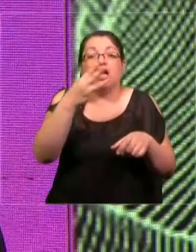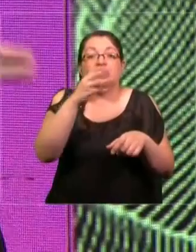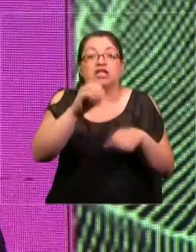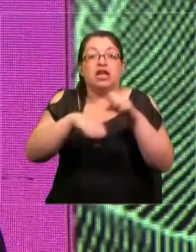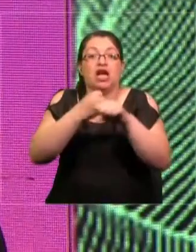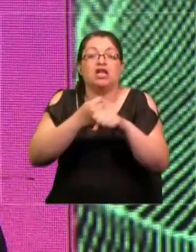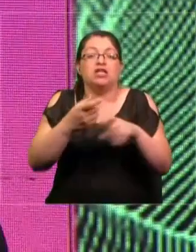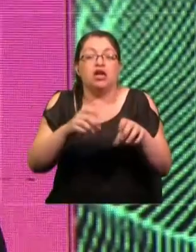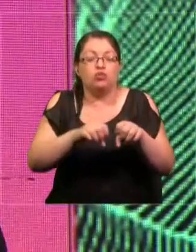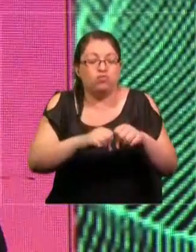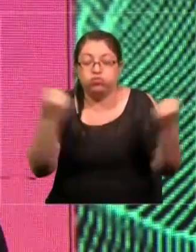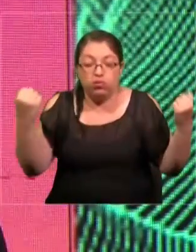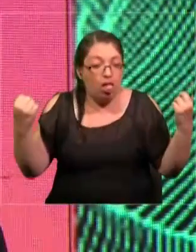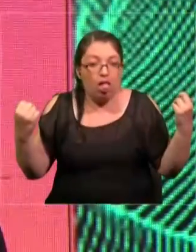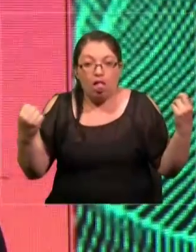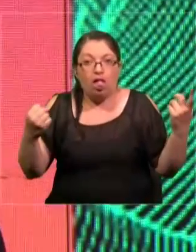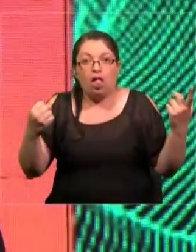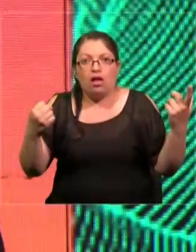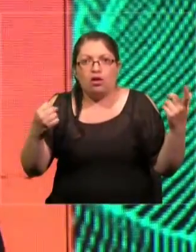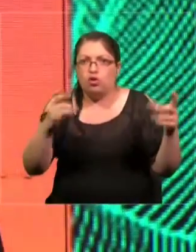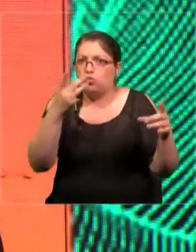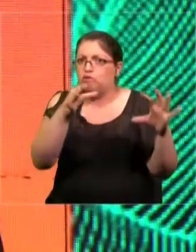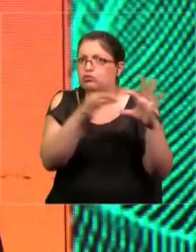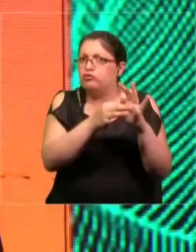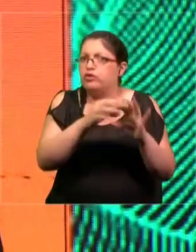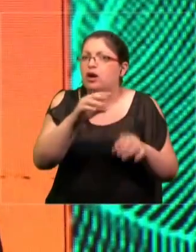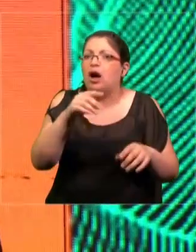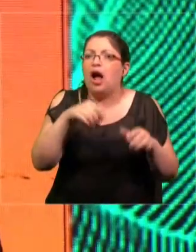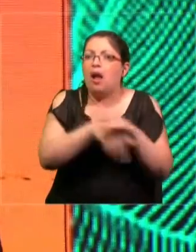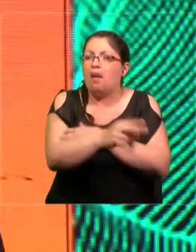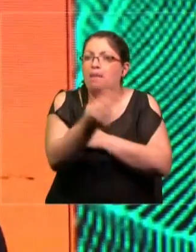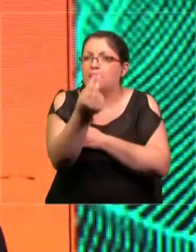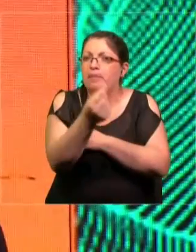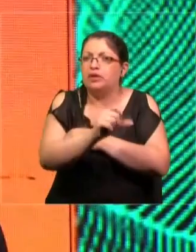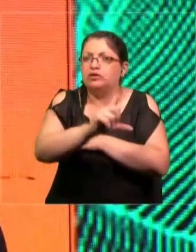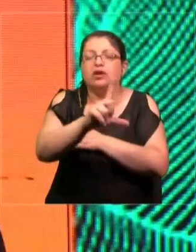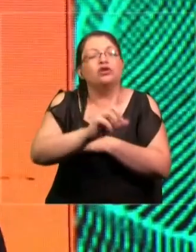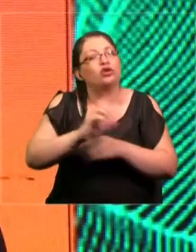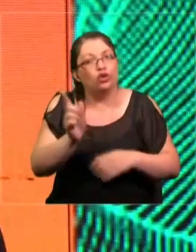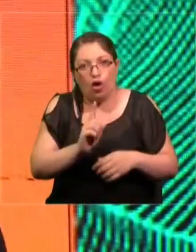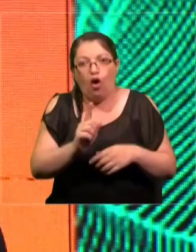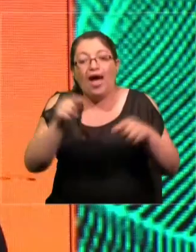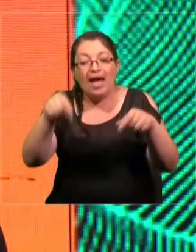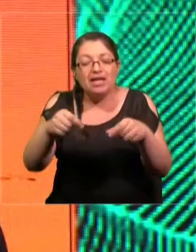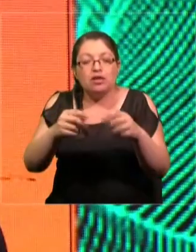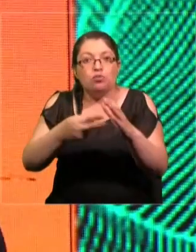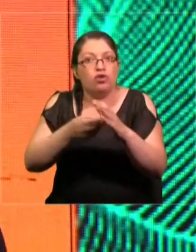propósito de la tarifa del metro, nos tiene metido en un problema enorme.